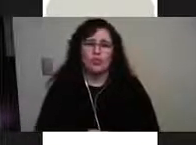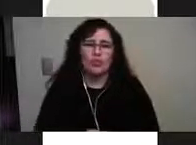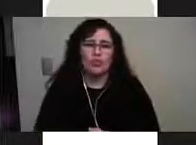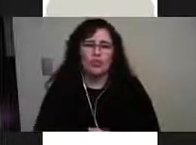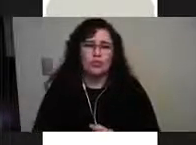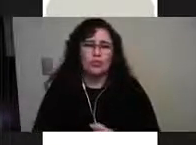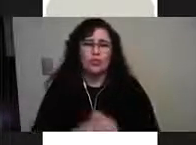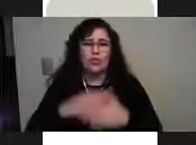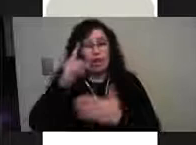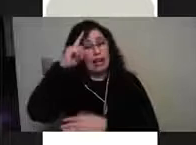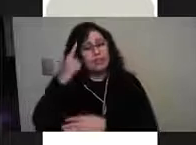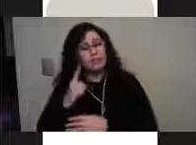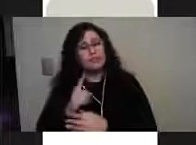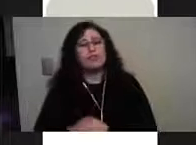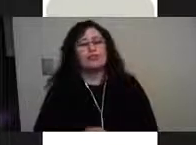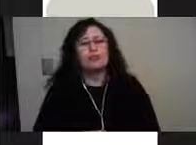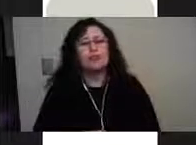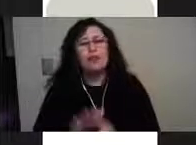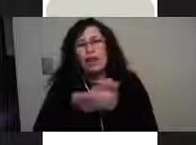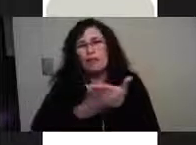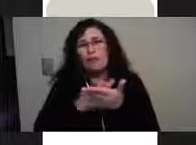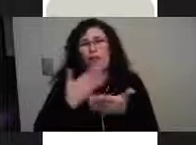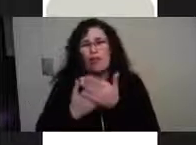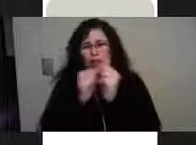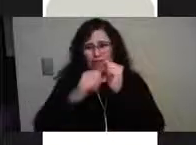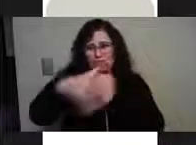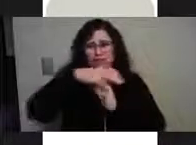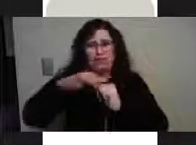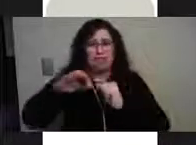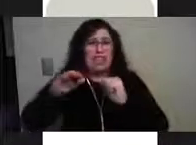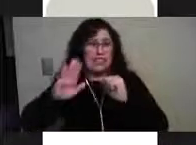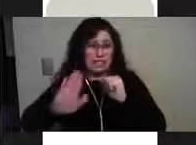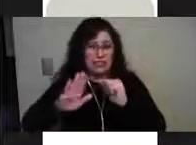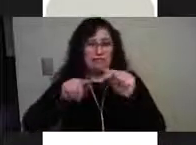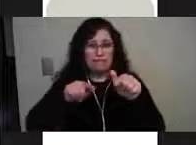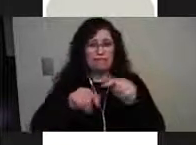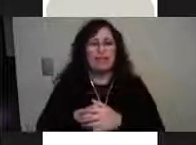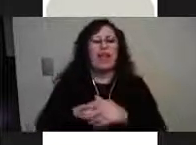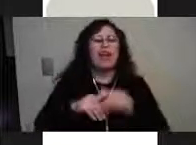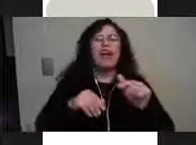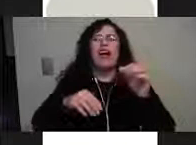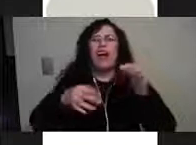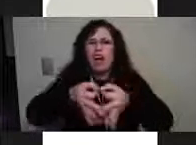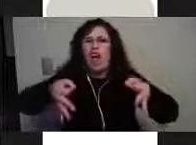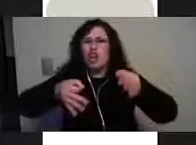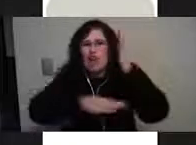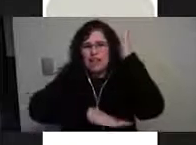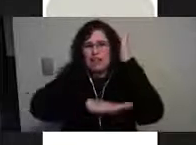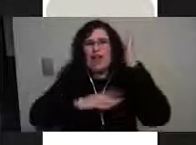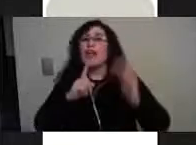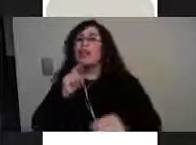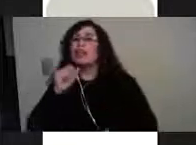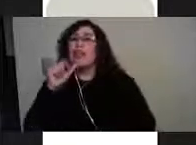¿Ya? Lesión entonces, en el caso de la parálisis cerebral disquinética, tal como estaba contando, a nivel de ganglios basales y en el tálamo,